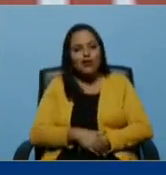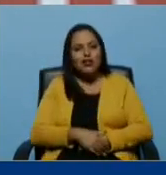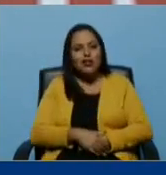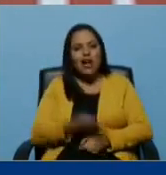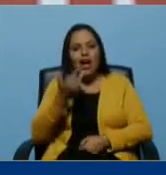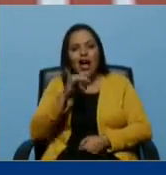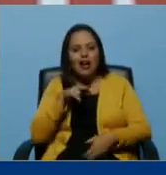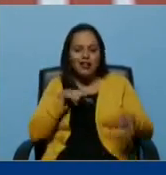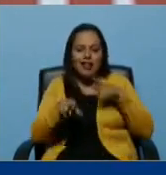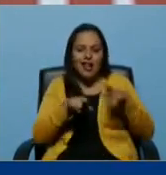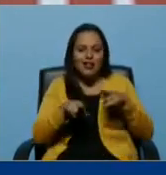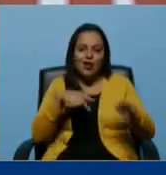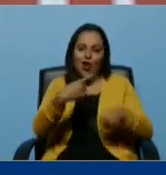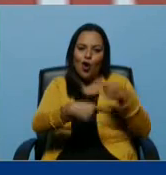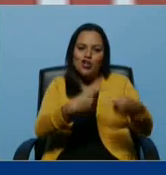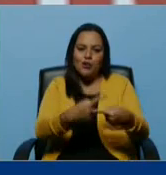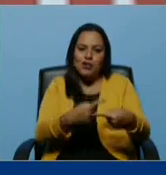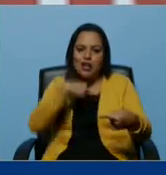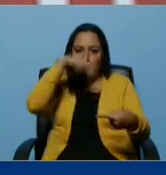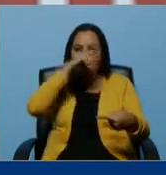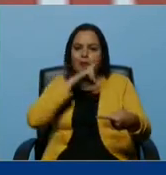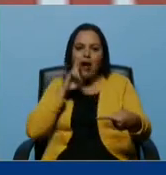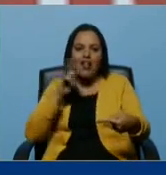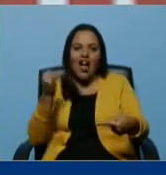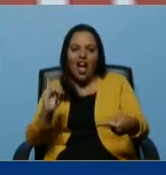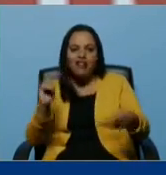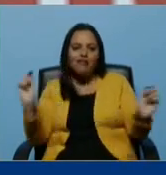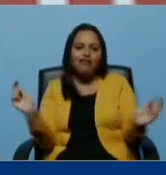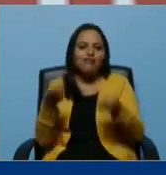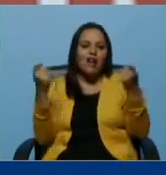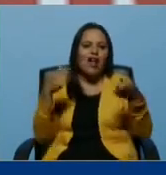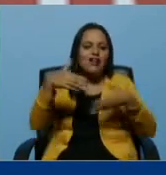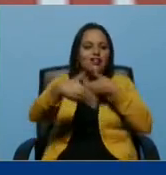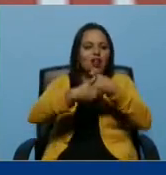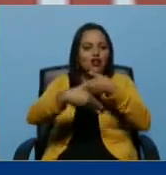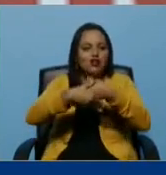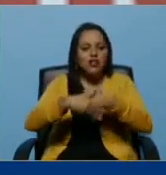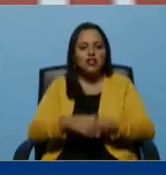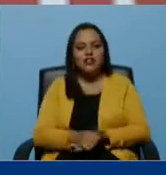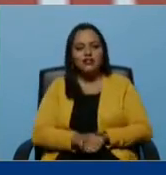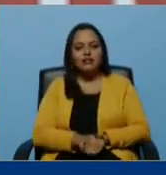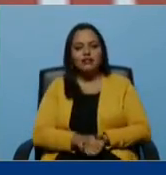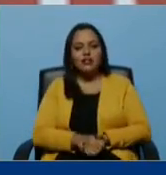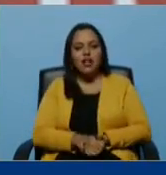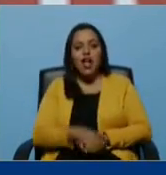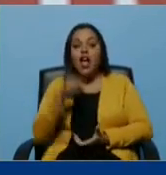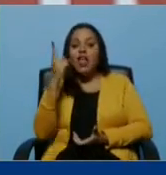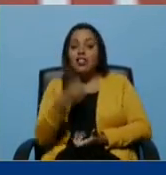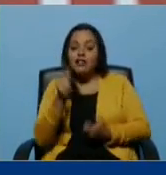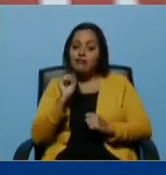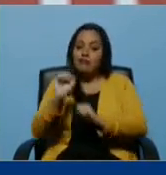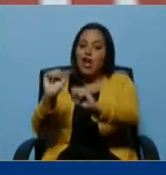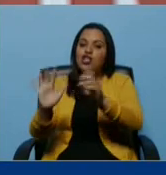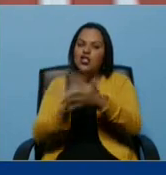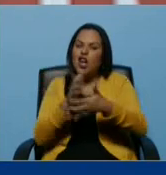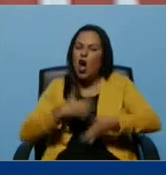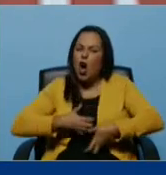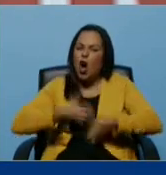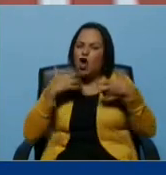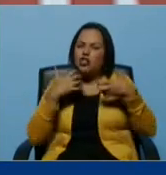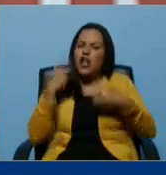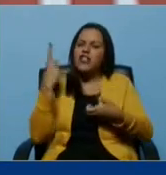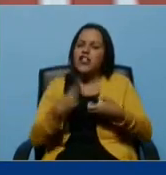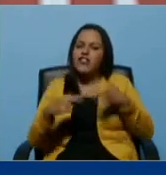sujeto de la acción de estas redes sociales. Hay que vacunarse contra el odio, Hay que vacunarse contra el extremismo. Hay que